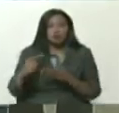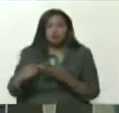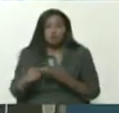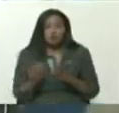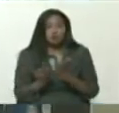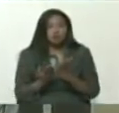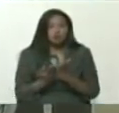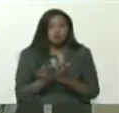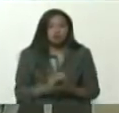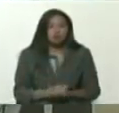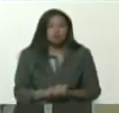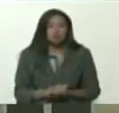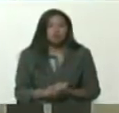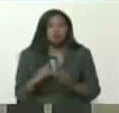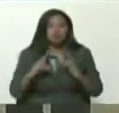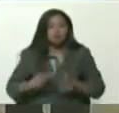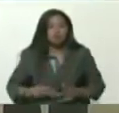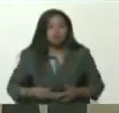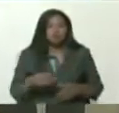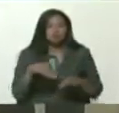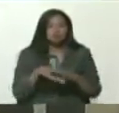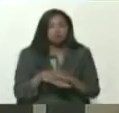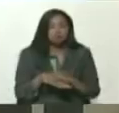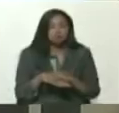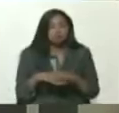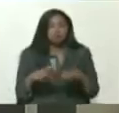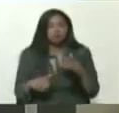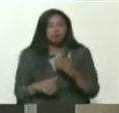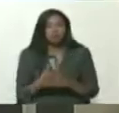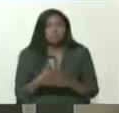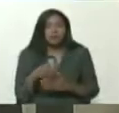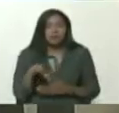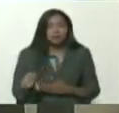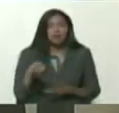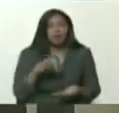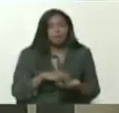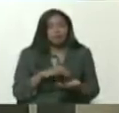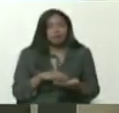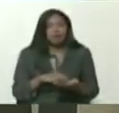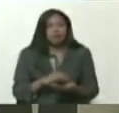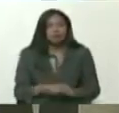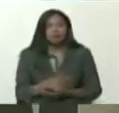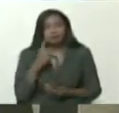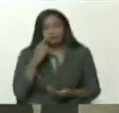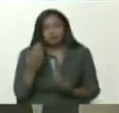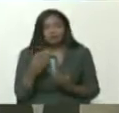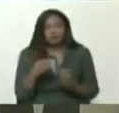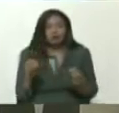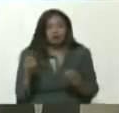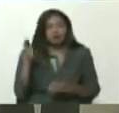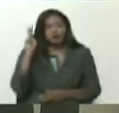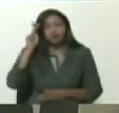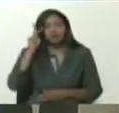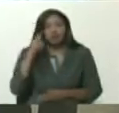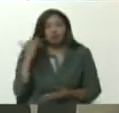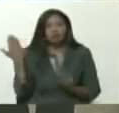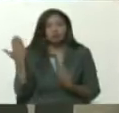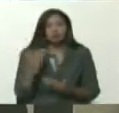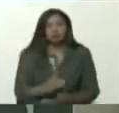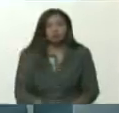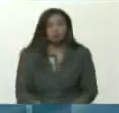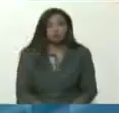escolares, uniformes, zapatos, al estado Miranda. Adelante, profesora Rosa Becerra.